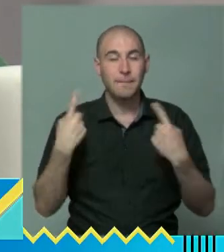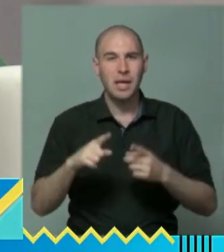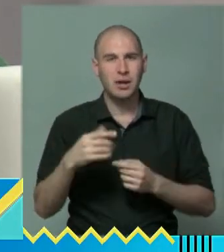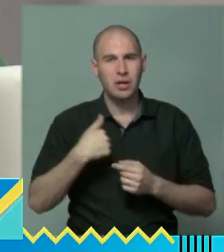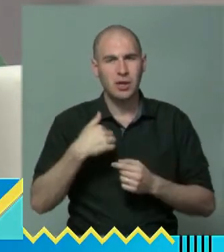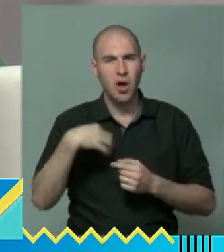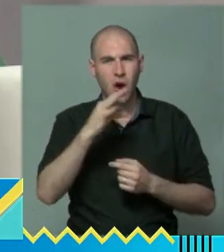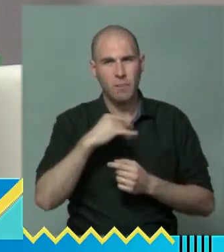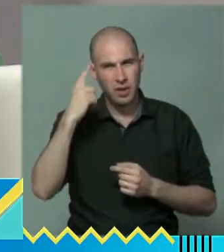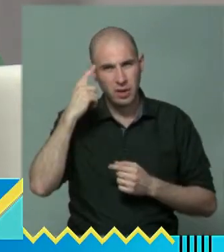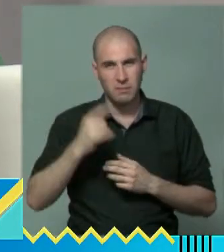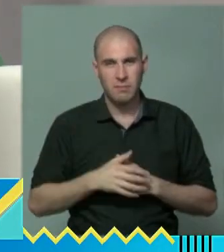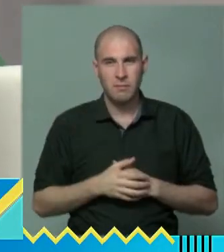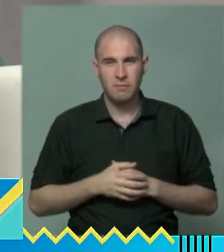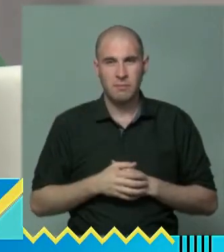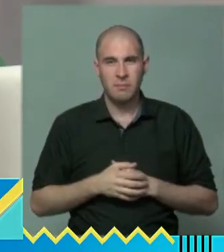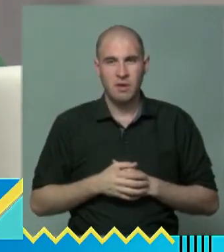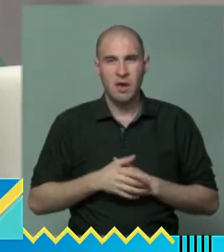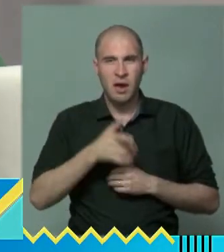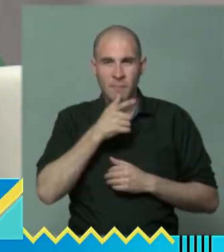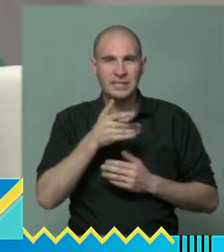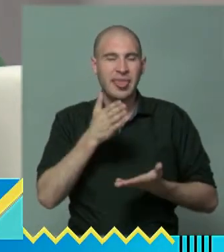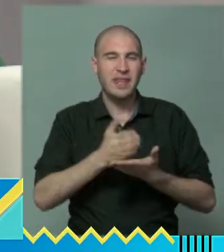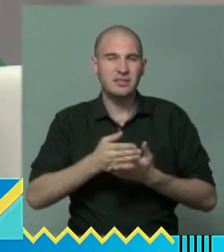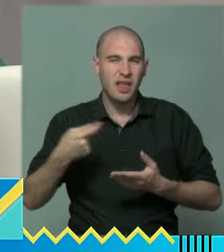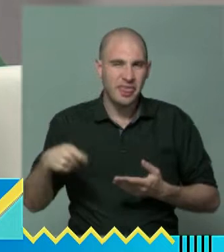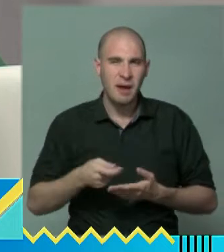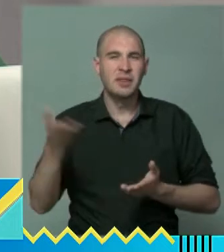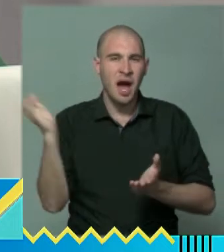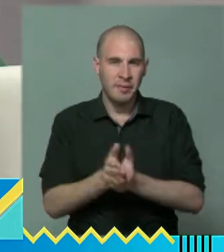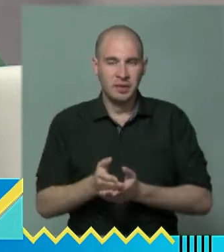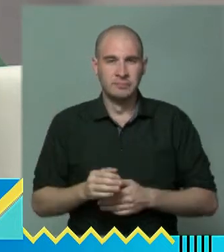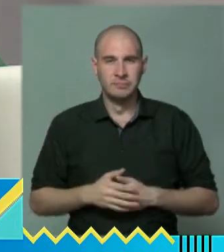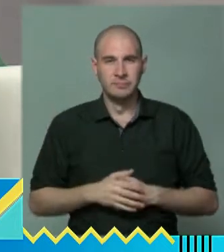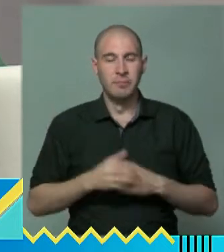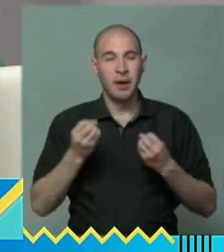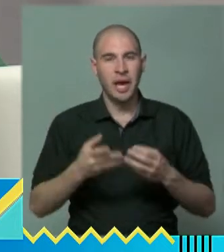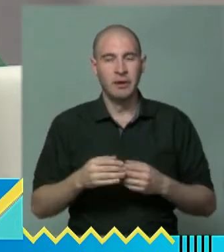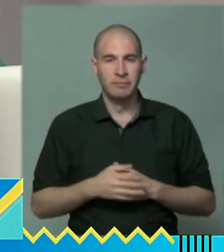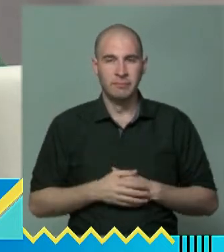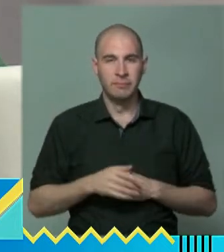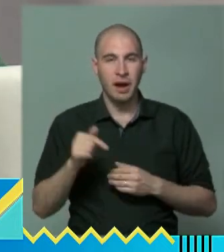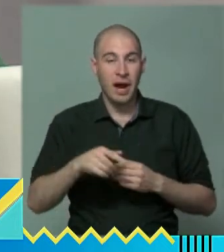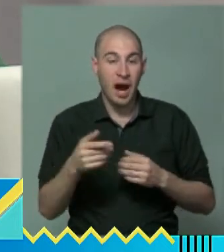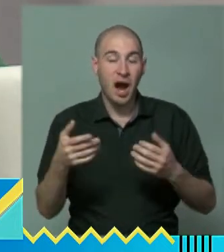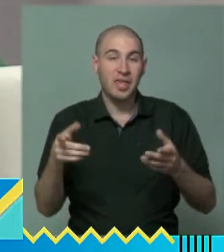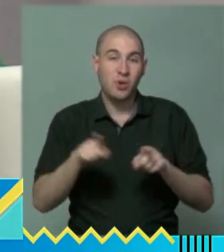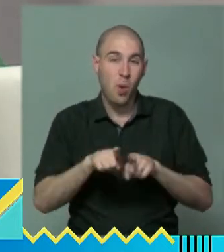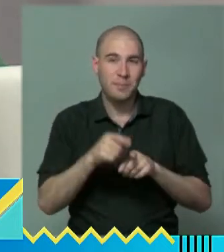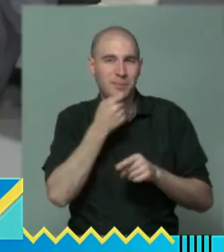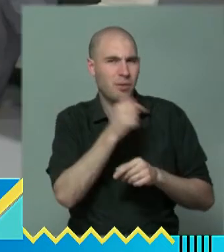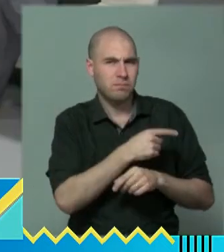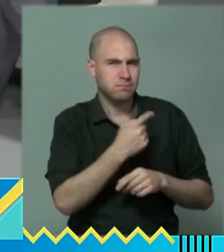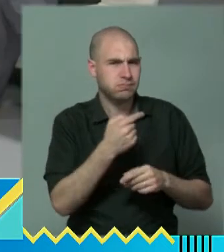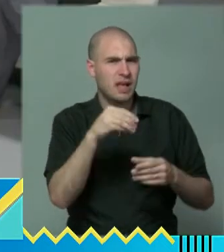veo que es más como un derecho administrativo sancionador, porque lo que puede llegar a tener en común... O sea que vos no considerás